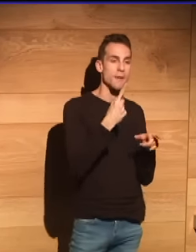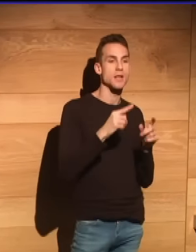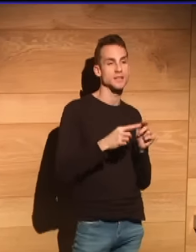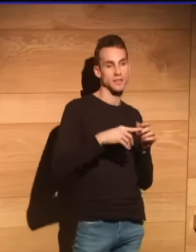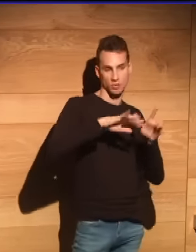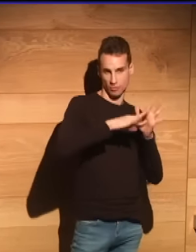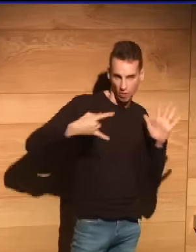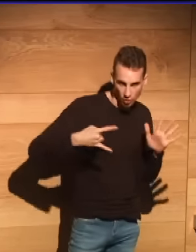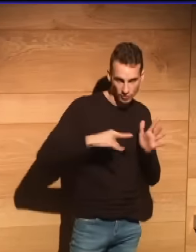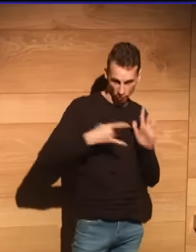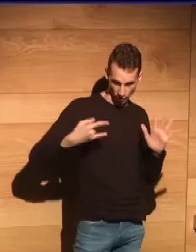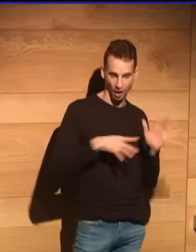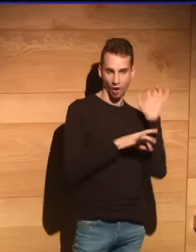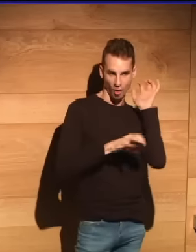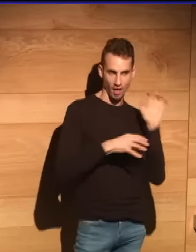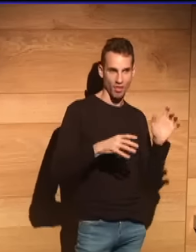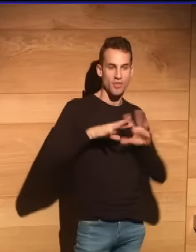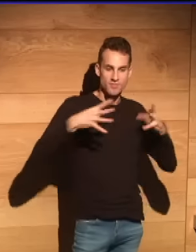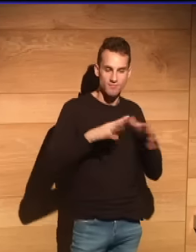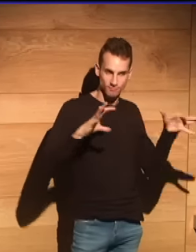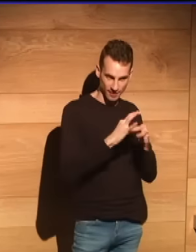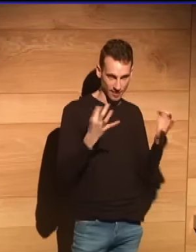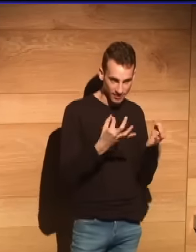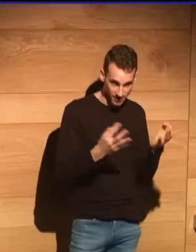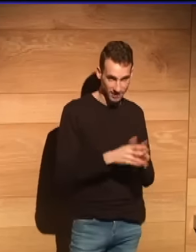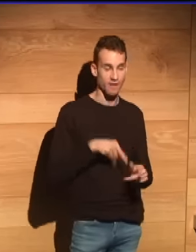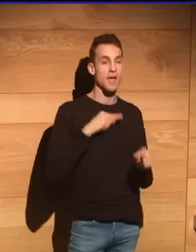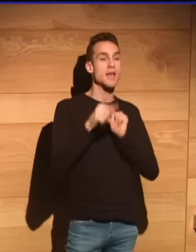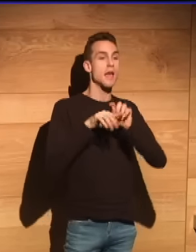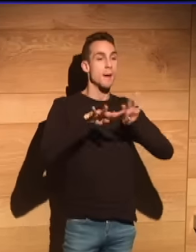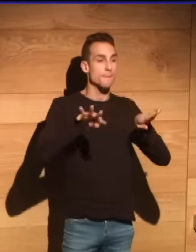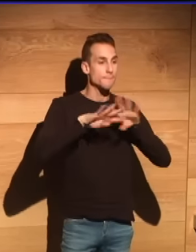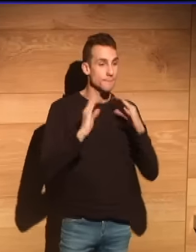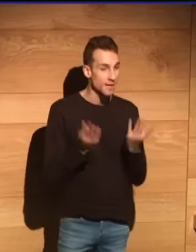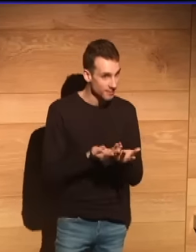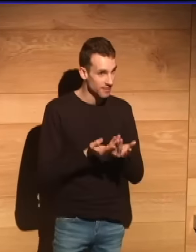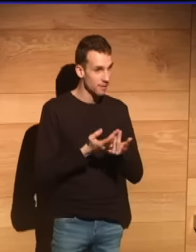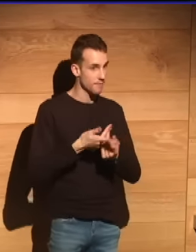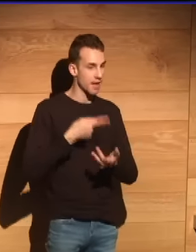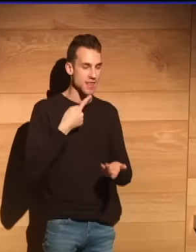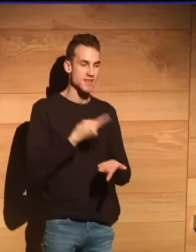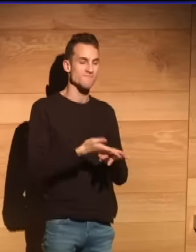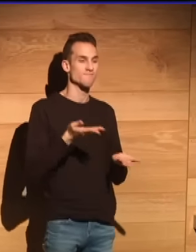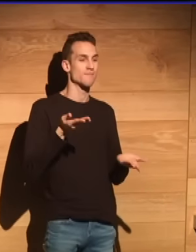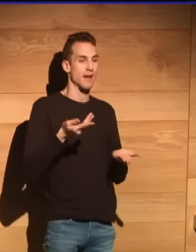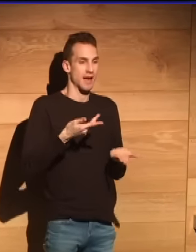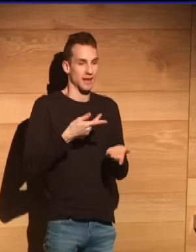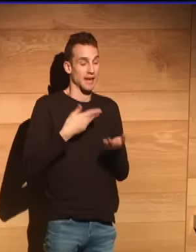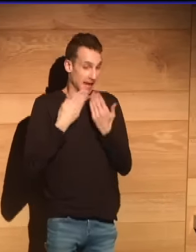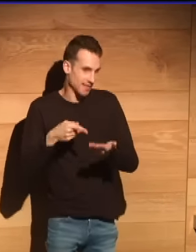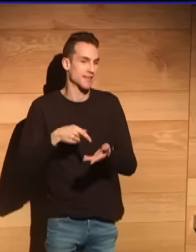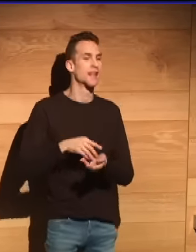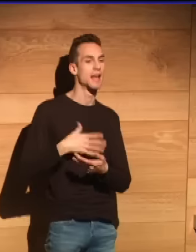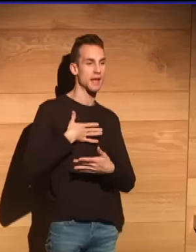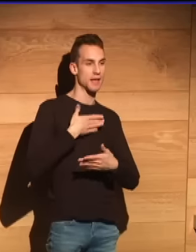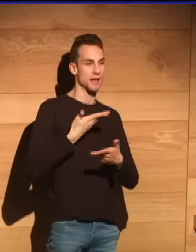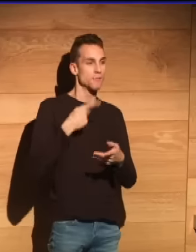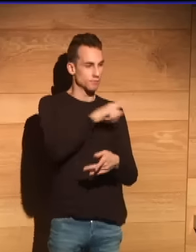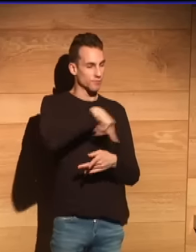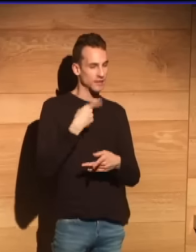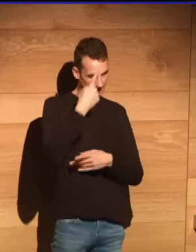Internet. La pandemia ha puesto de manifiesto que en España había 700.000 hogares que no tenían un